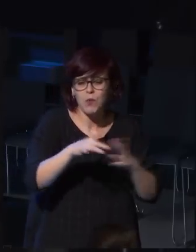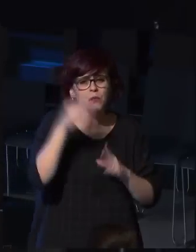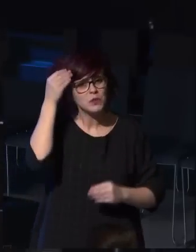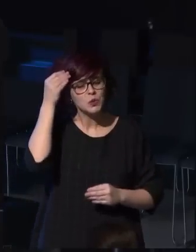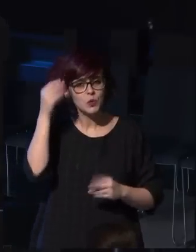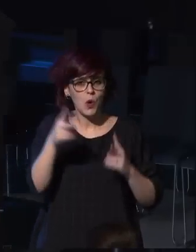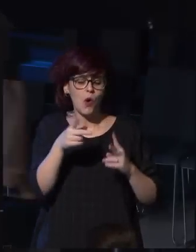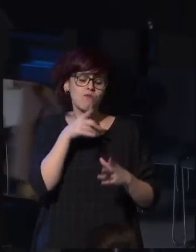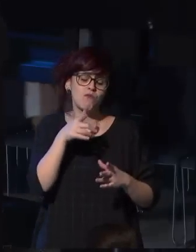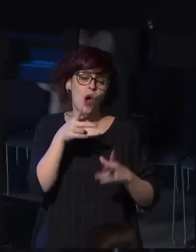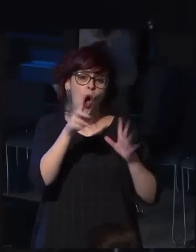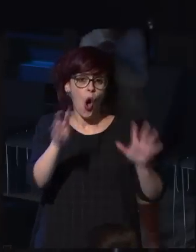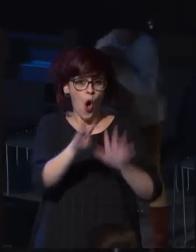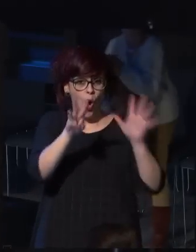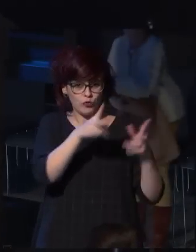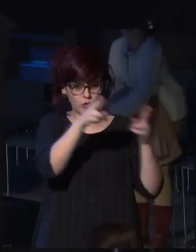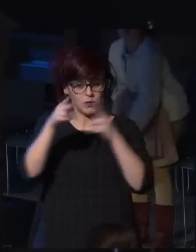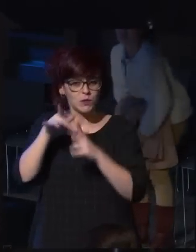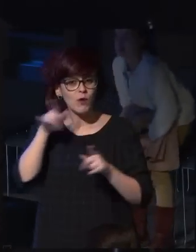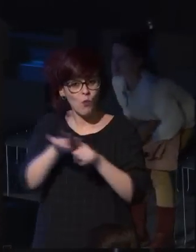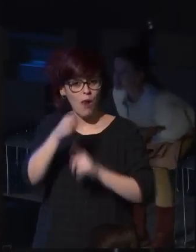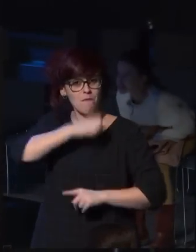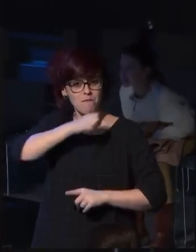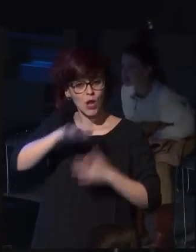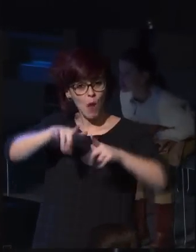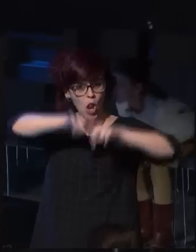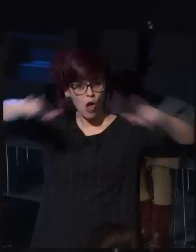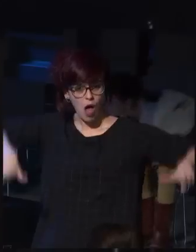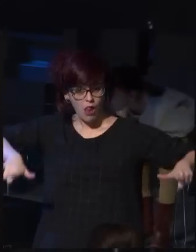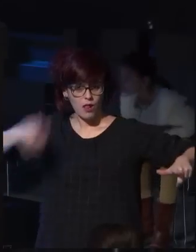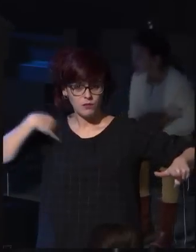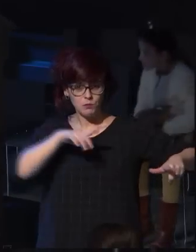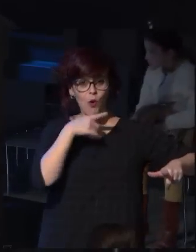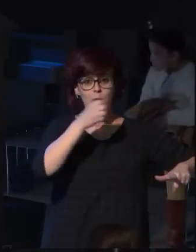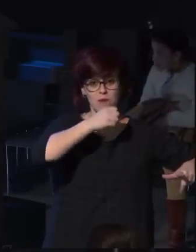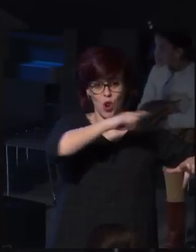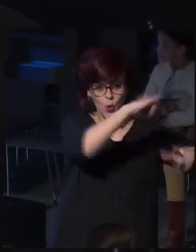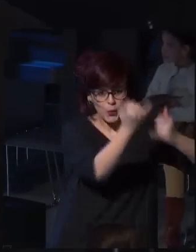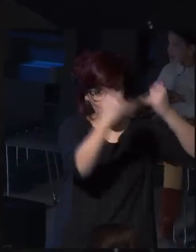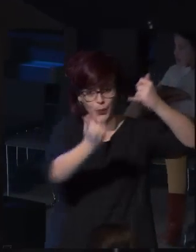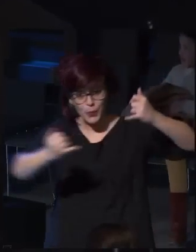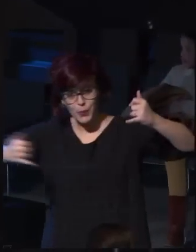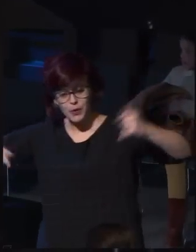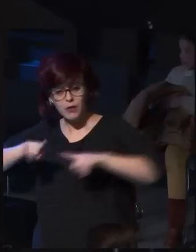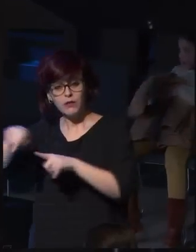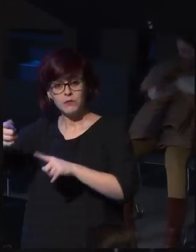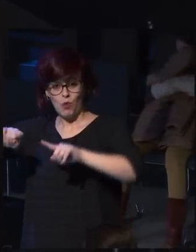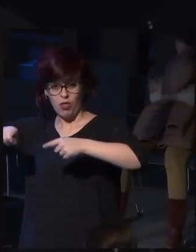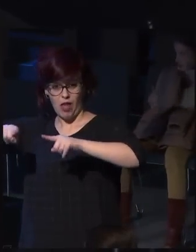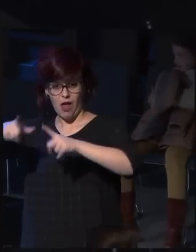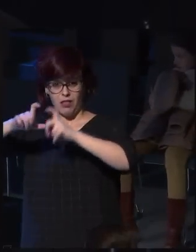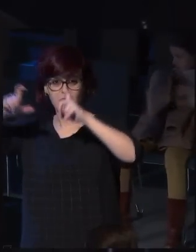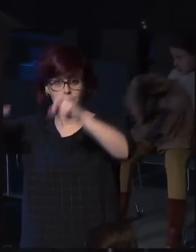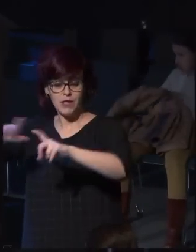8 pistas tenía. Eran varios micros tirados por el local y en cinta, era una cinta, era analógico. Y he vivido toda la transición